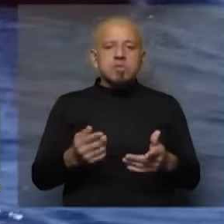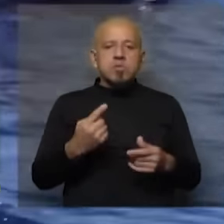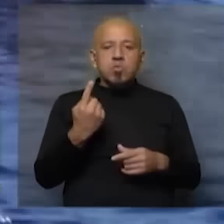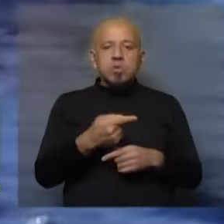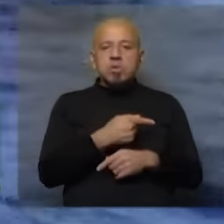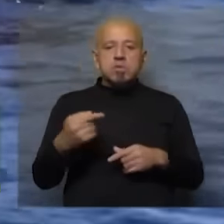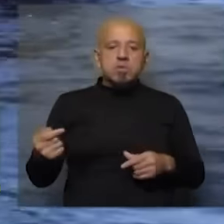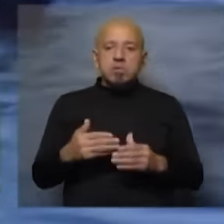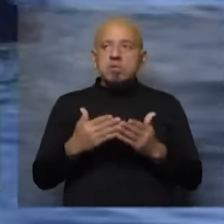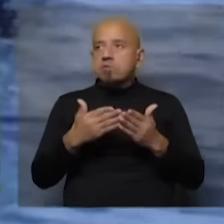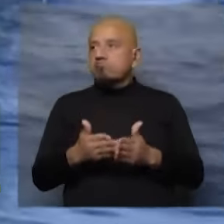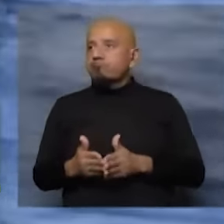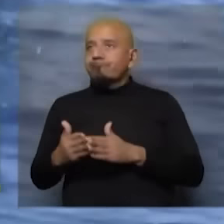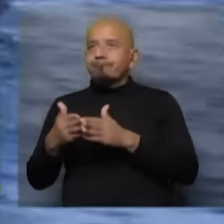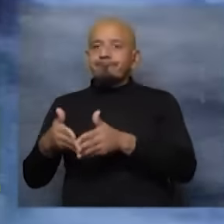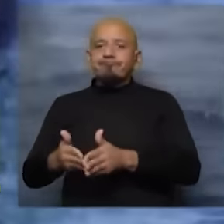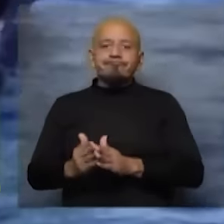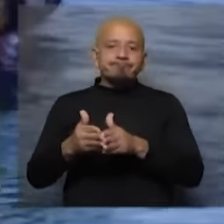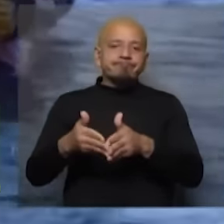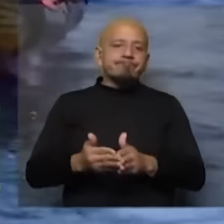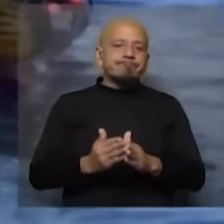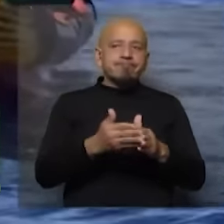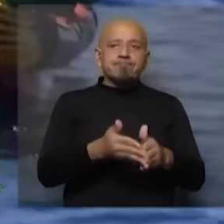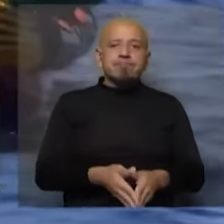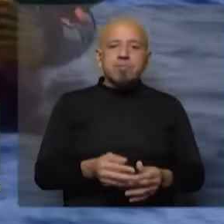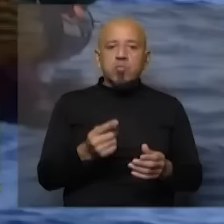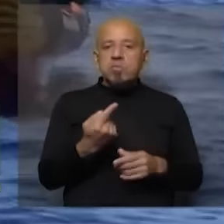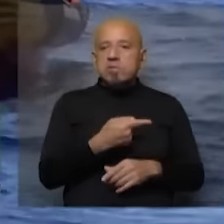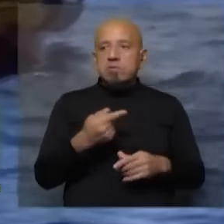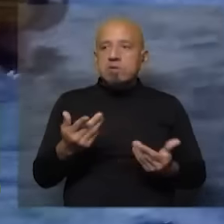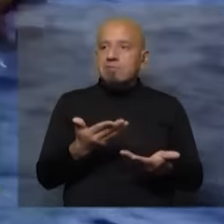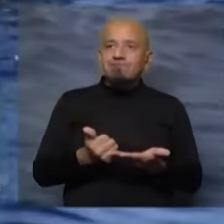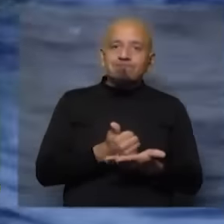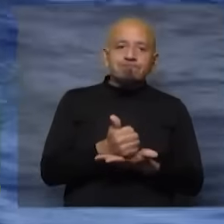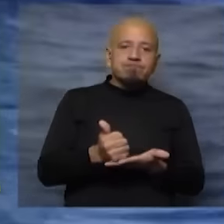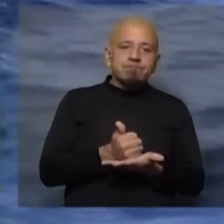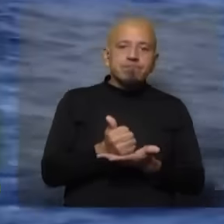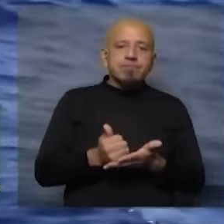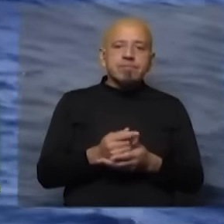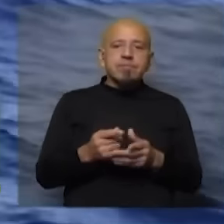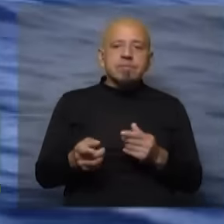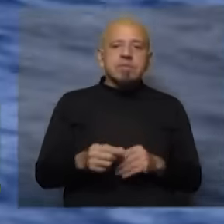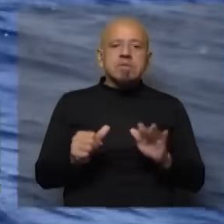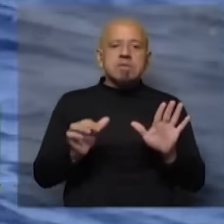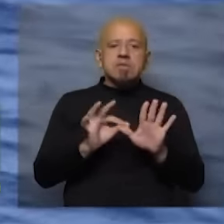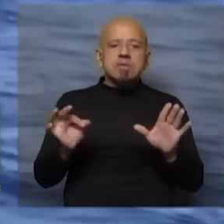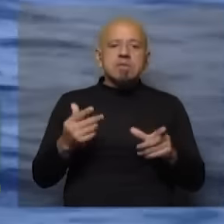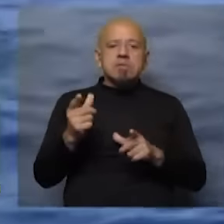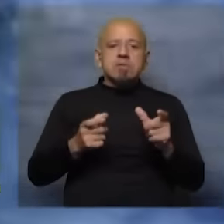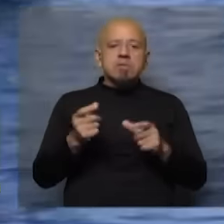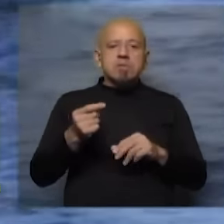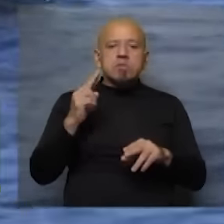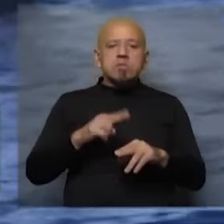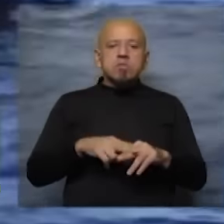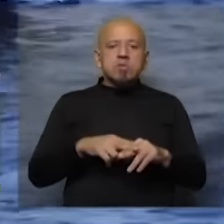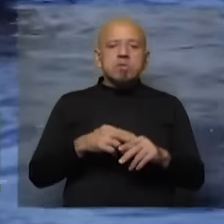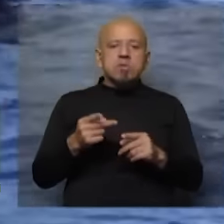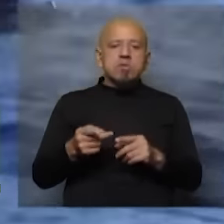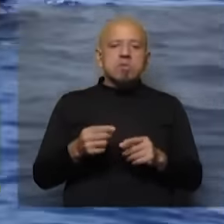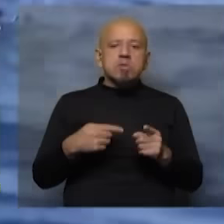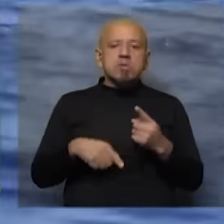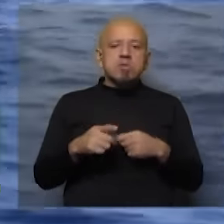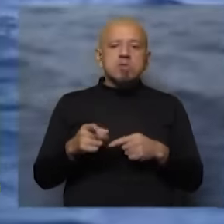a la deriva en el mar antes de ser auxiliada. Los supervivientes informan de que al menos 60 personas murieron en el camino,